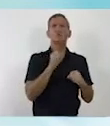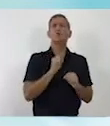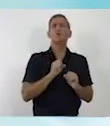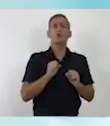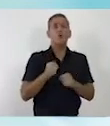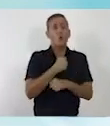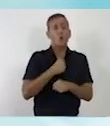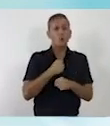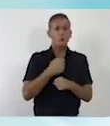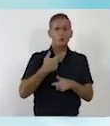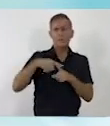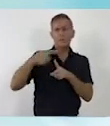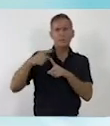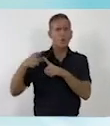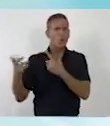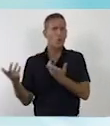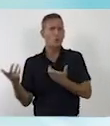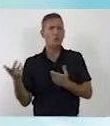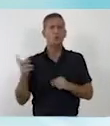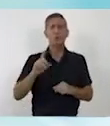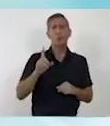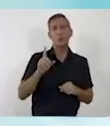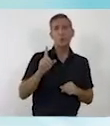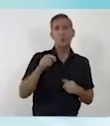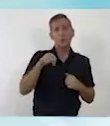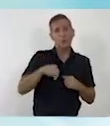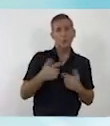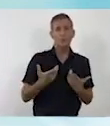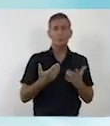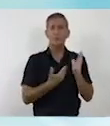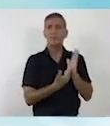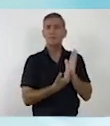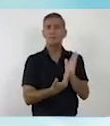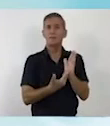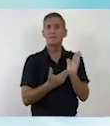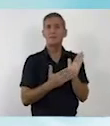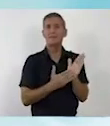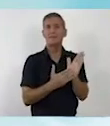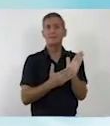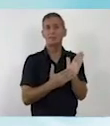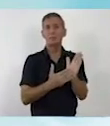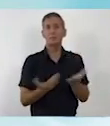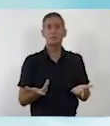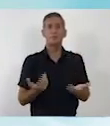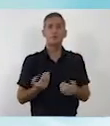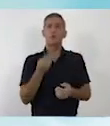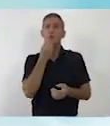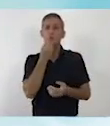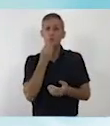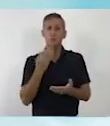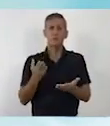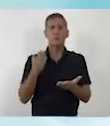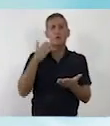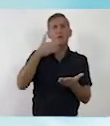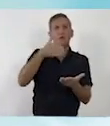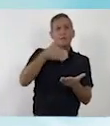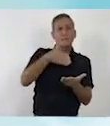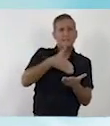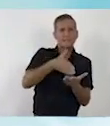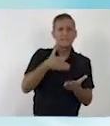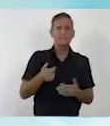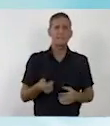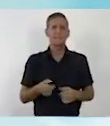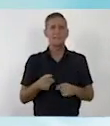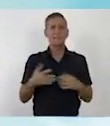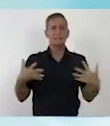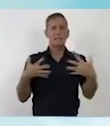de estas y utilizando otras ofrecidas o no aquí, demostrar en varias ecuaciones cómo se puede llegar hasta la obtención de una sal ternaria.